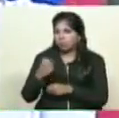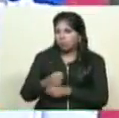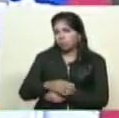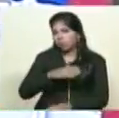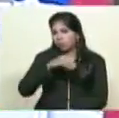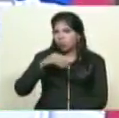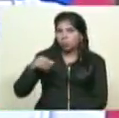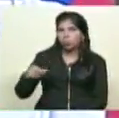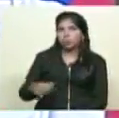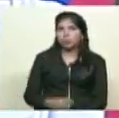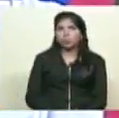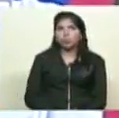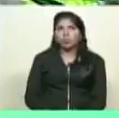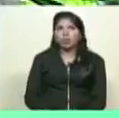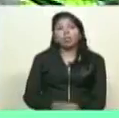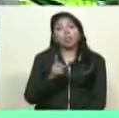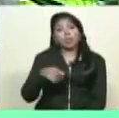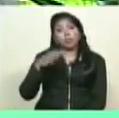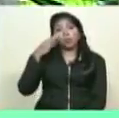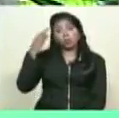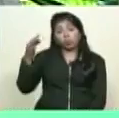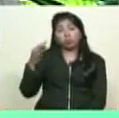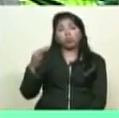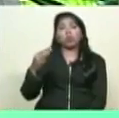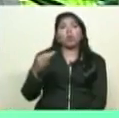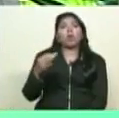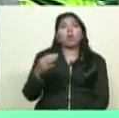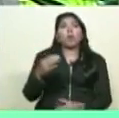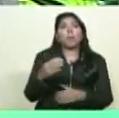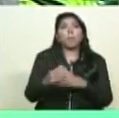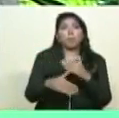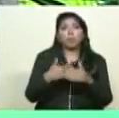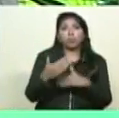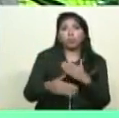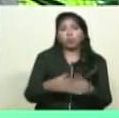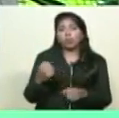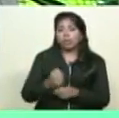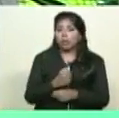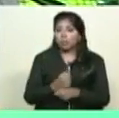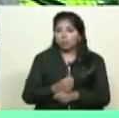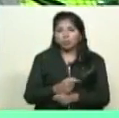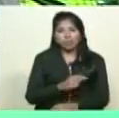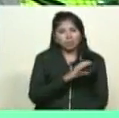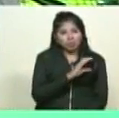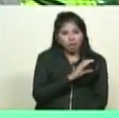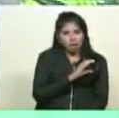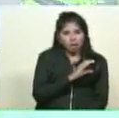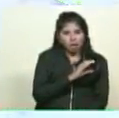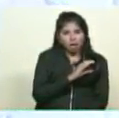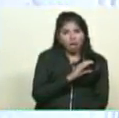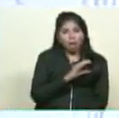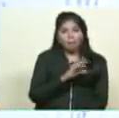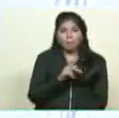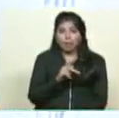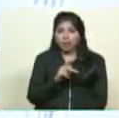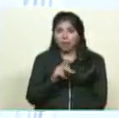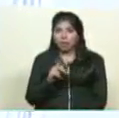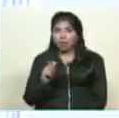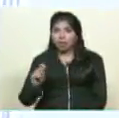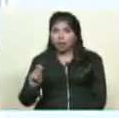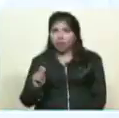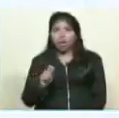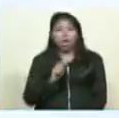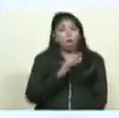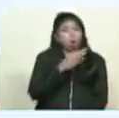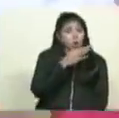todos los CPT. CPT, vamos a familiarizarnos con esa sigla. CPT,